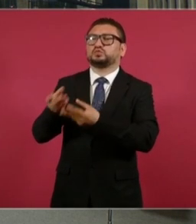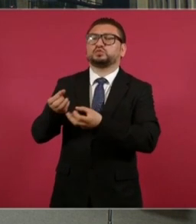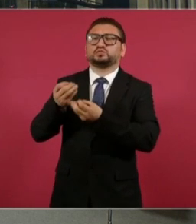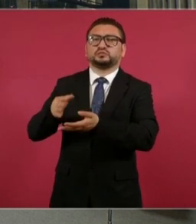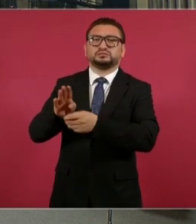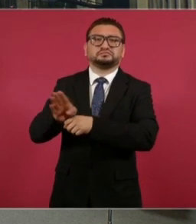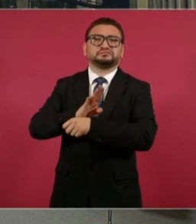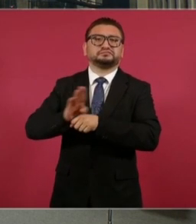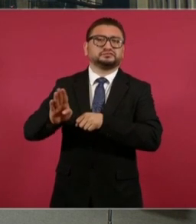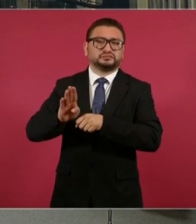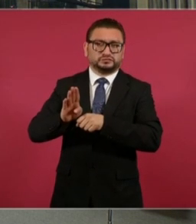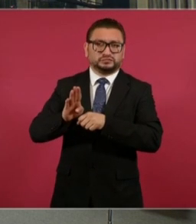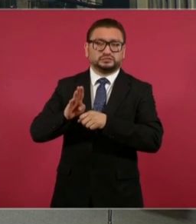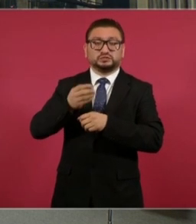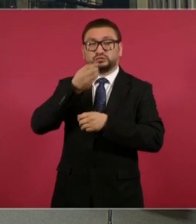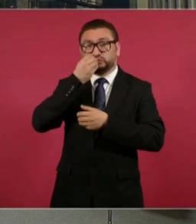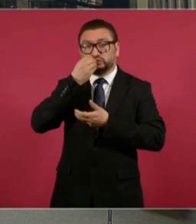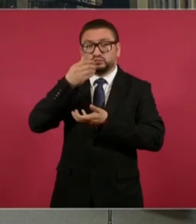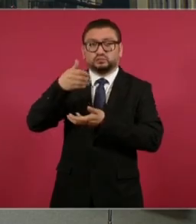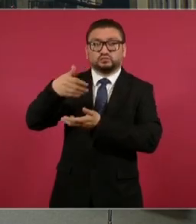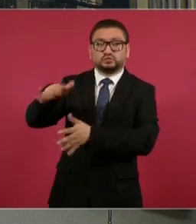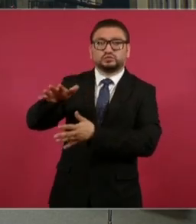benefactores entregaban